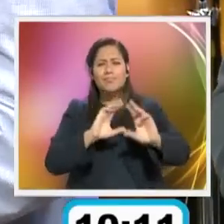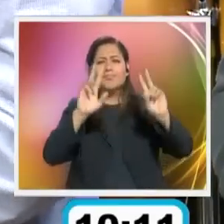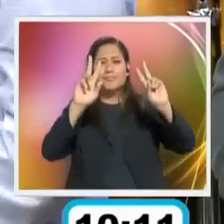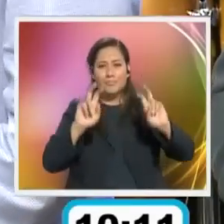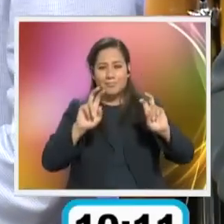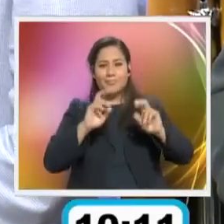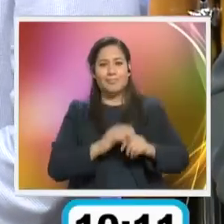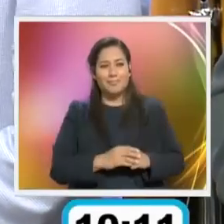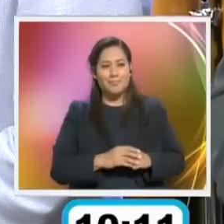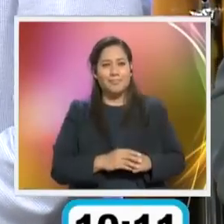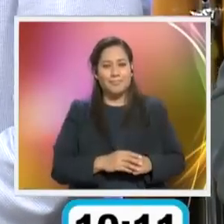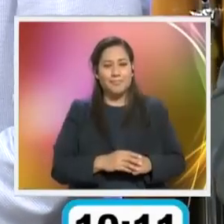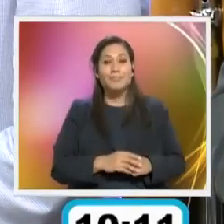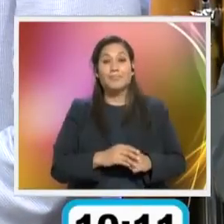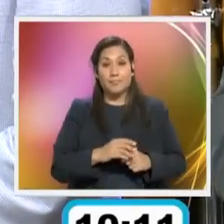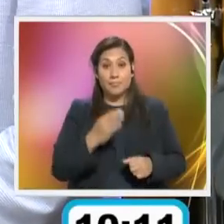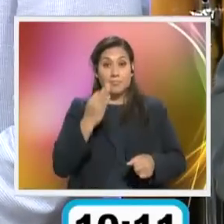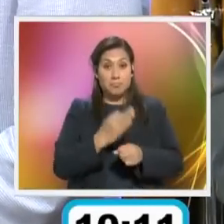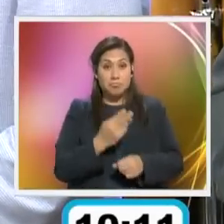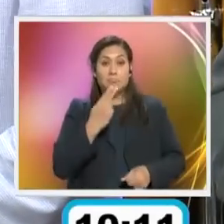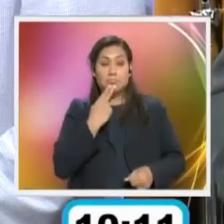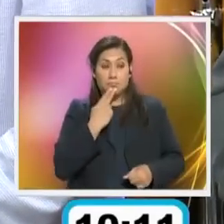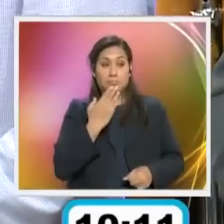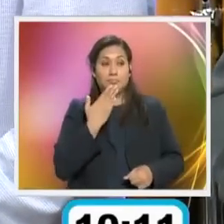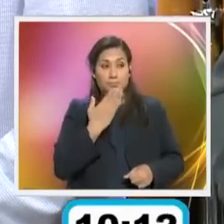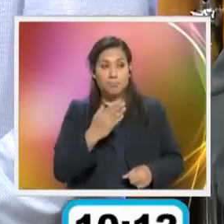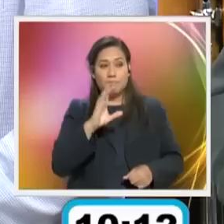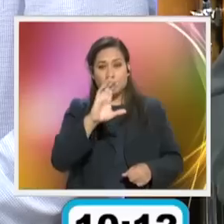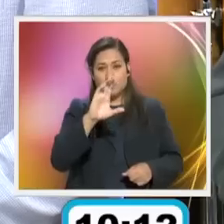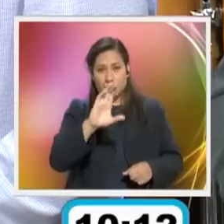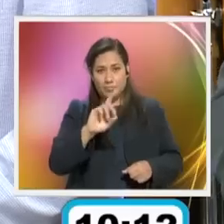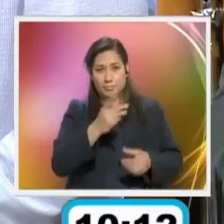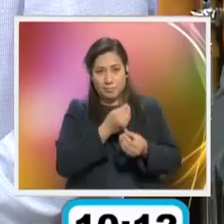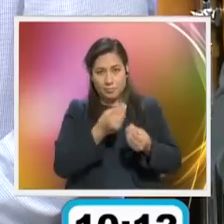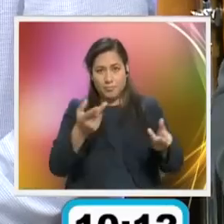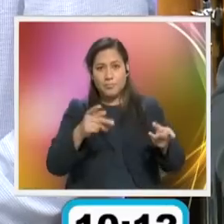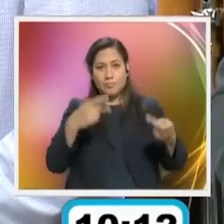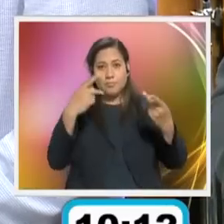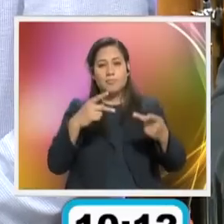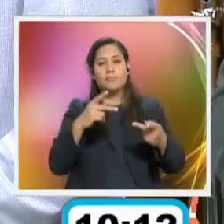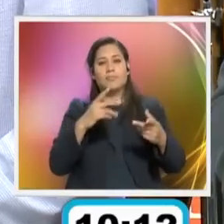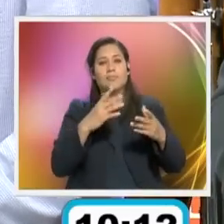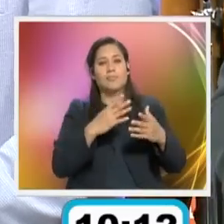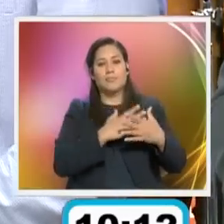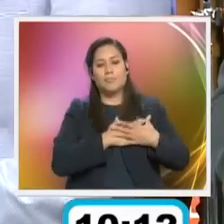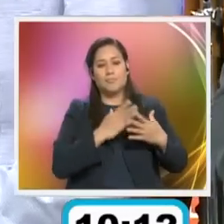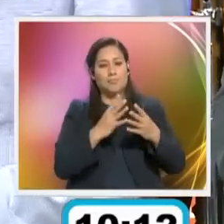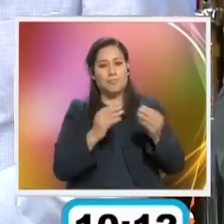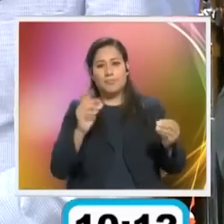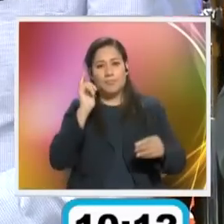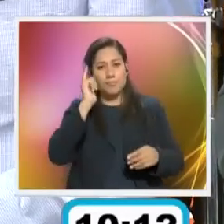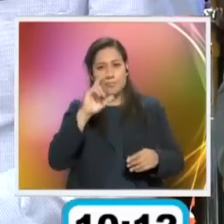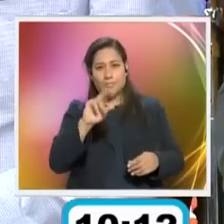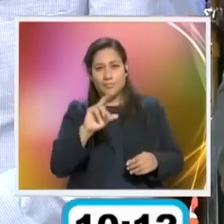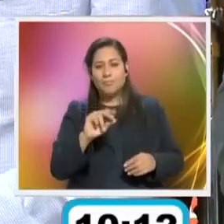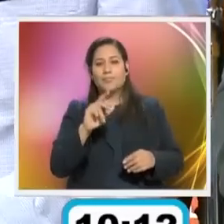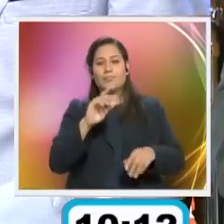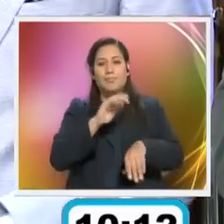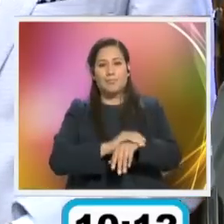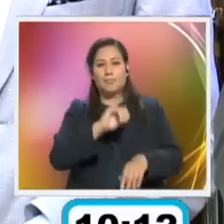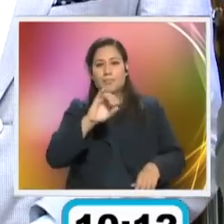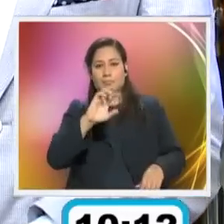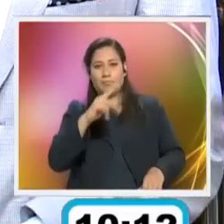a hacer un tema que ha estado funcionando. Sacamos este sencillo Sí. que se llama Que no se acabe el amor, en la voz de nuestro amigo Jorge